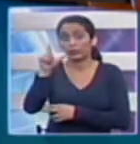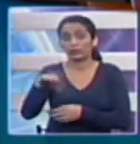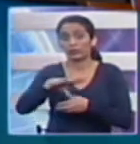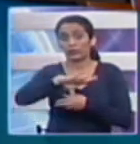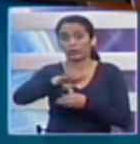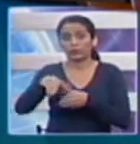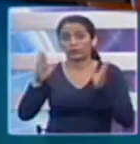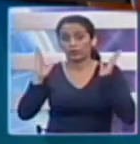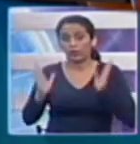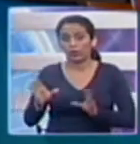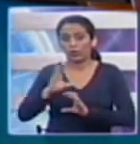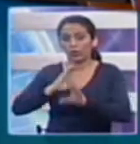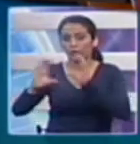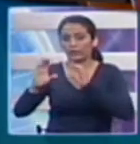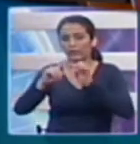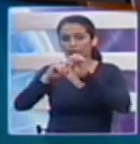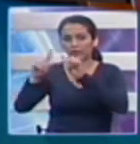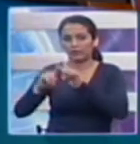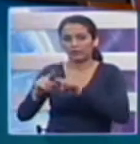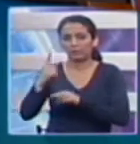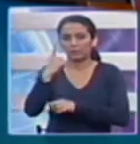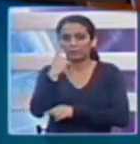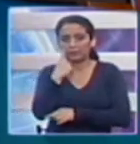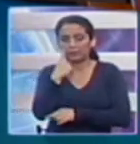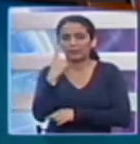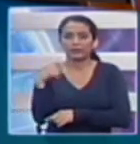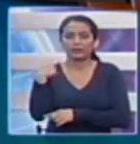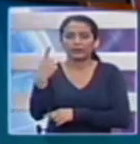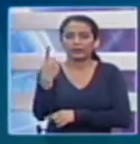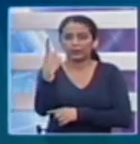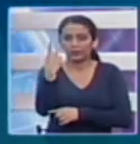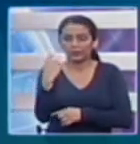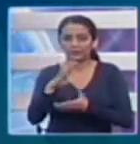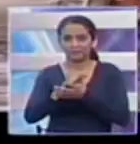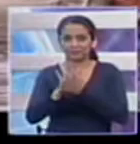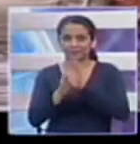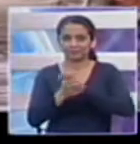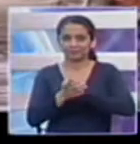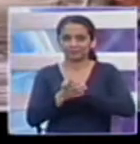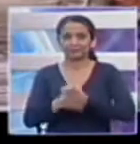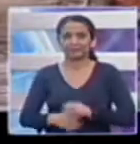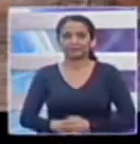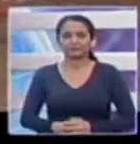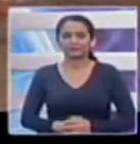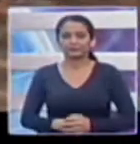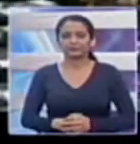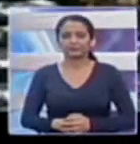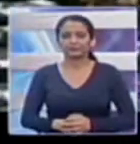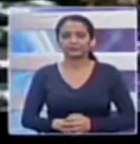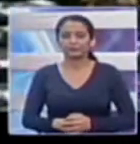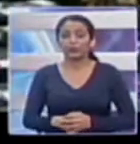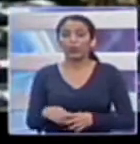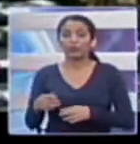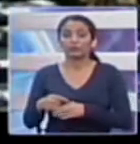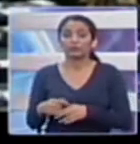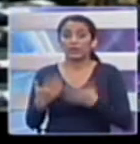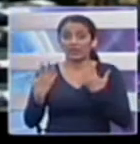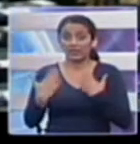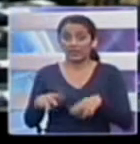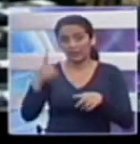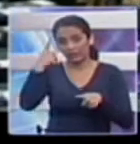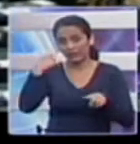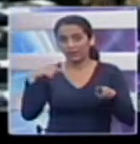el convenio multipartes previsto para el 11 de noviembre. Para llegar a esta etapa fue necesario resolver